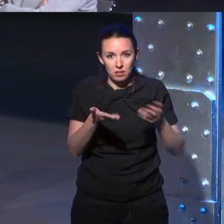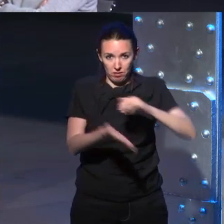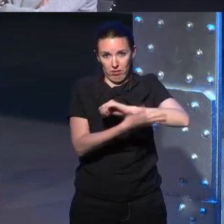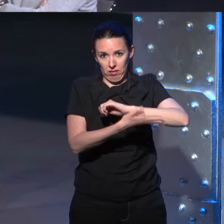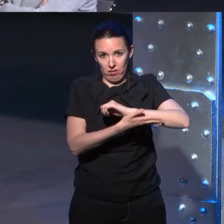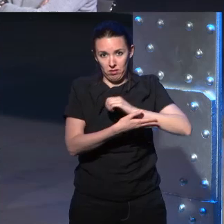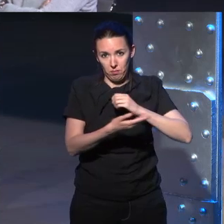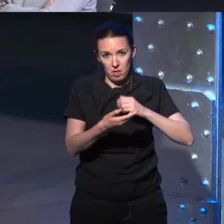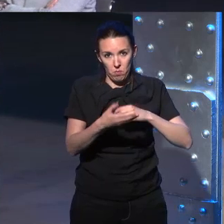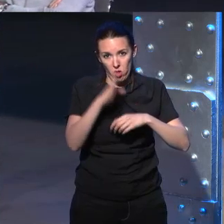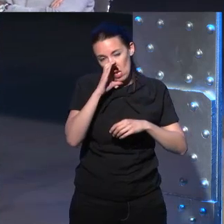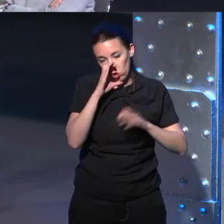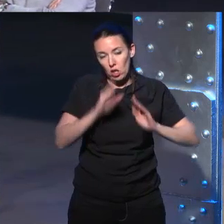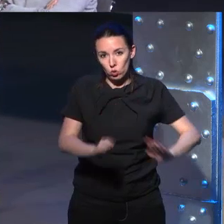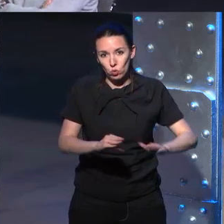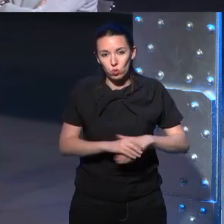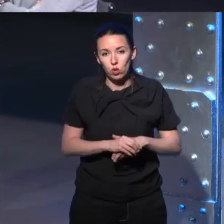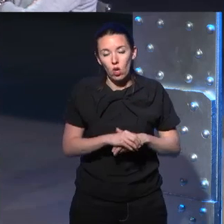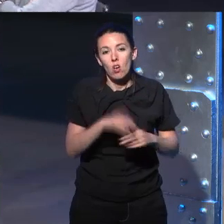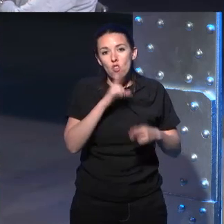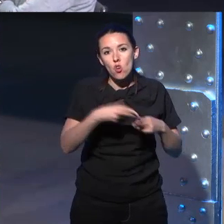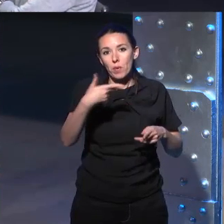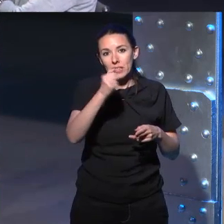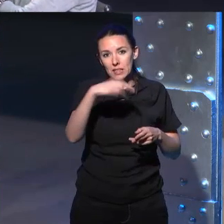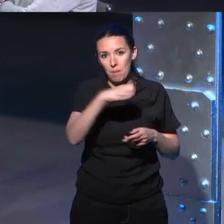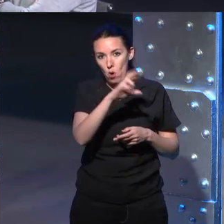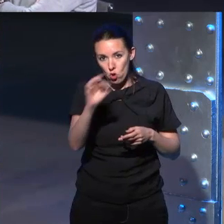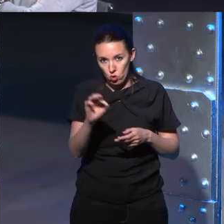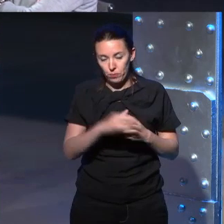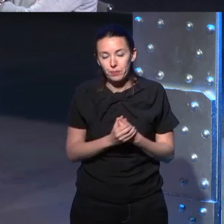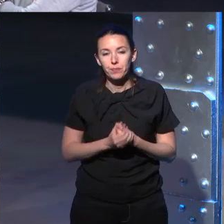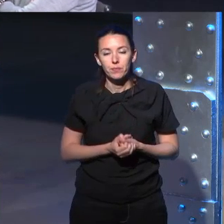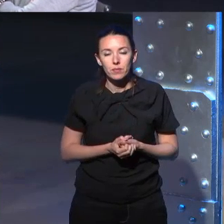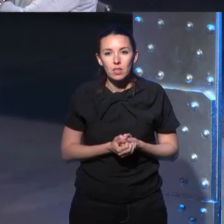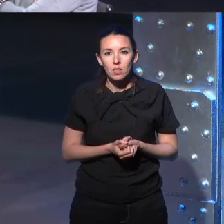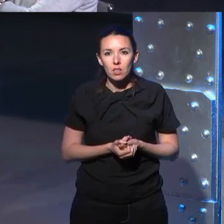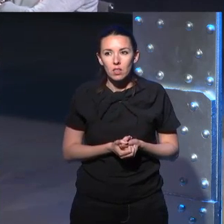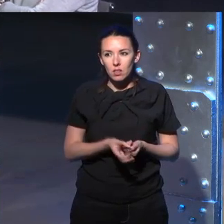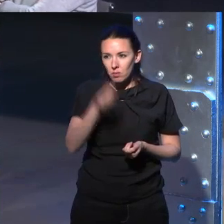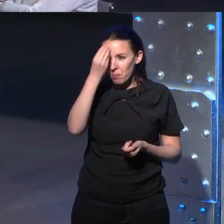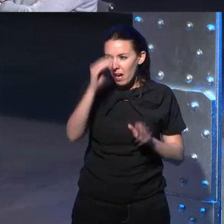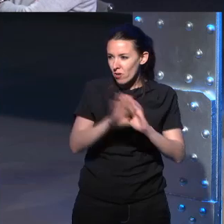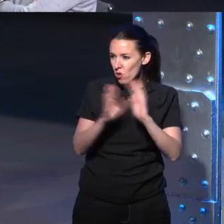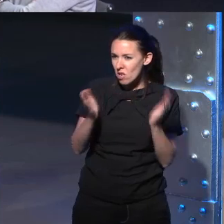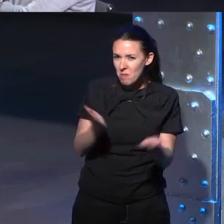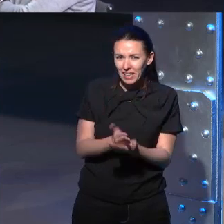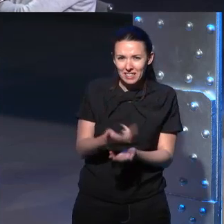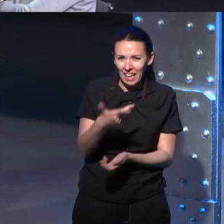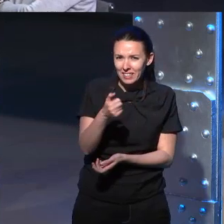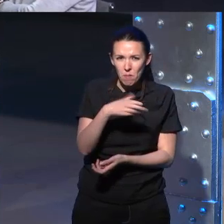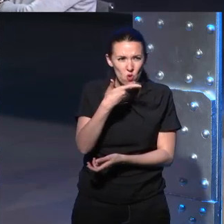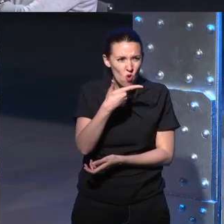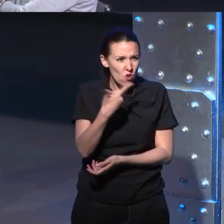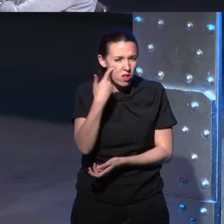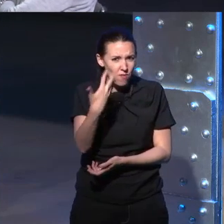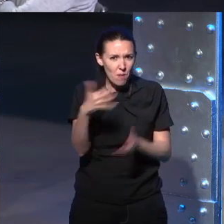pantorrilla de los cerdos le La dicen pantorrilla. chamorros de cerdo. Yo creí que era universal, ya me di cuenta que no.